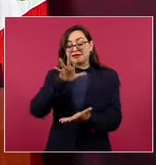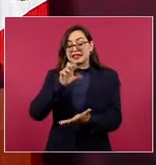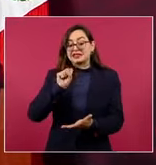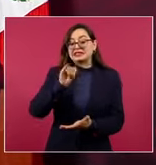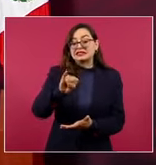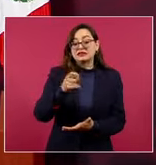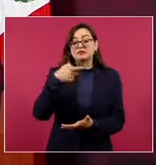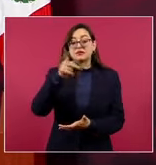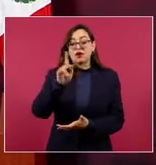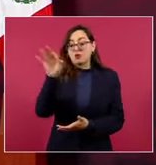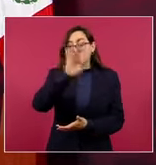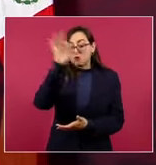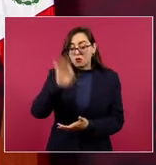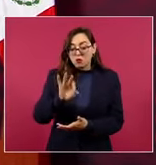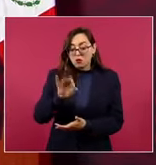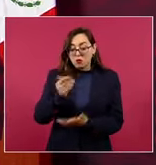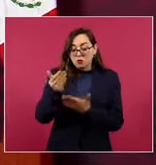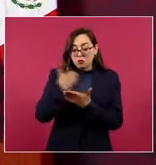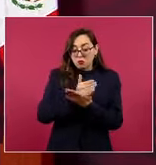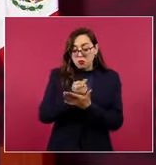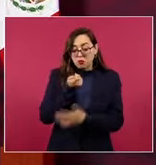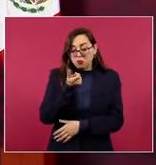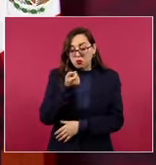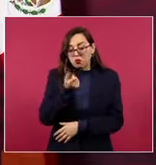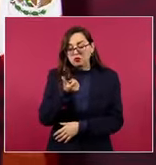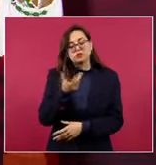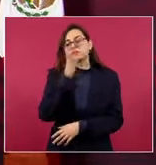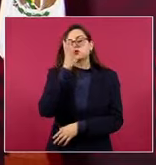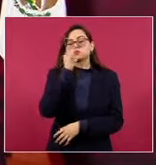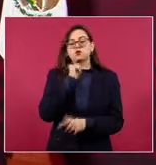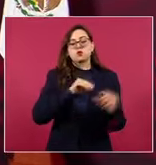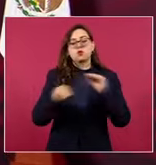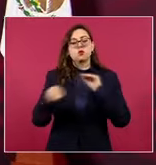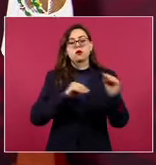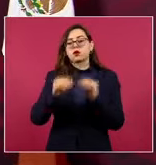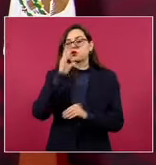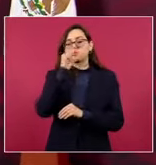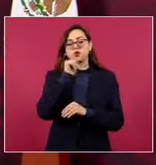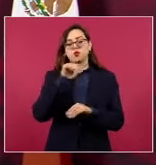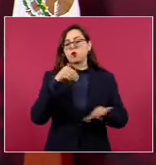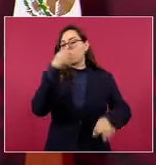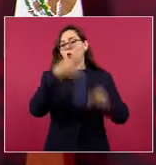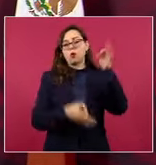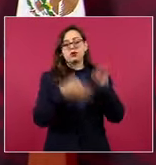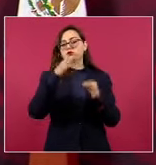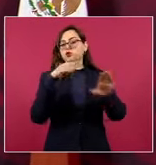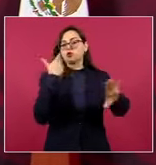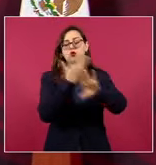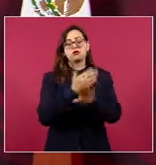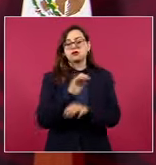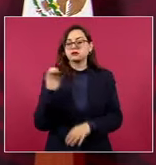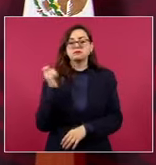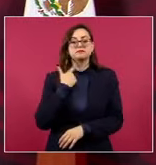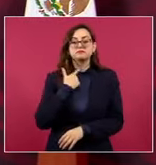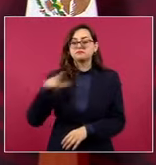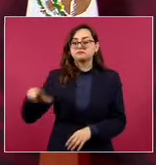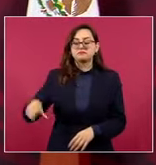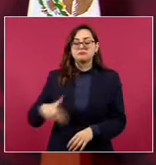y nosotros no hemos iniciado ninguna investigación contra expresidentes, pero además